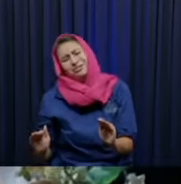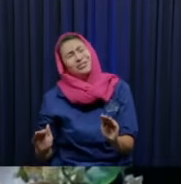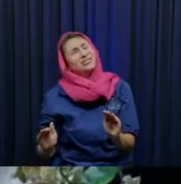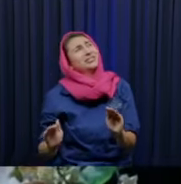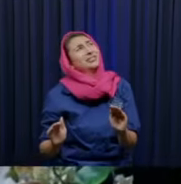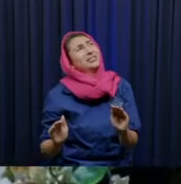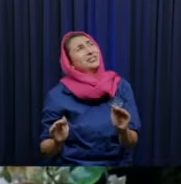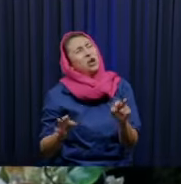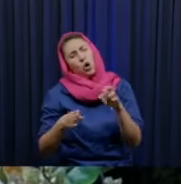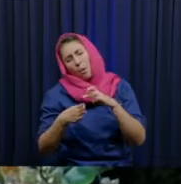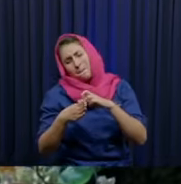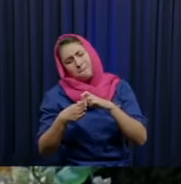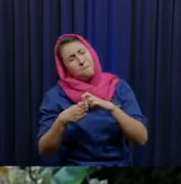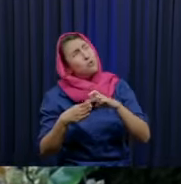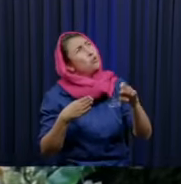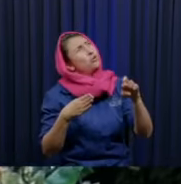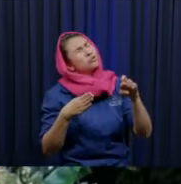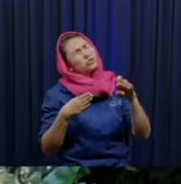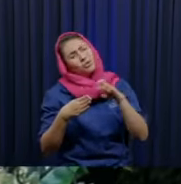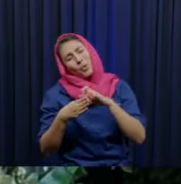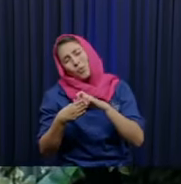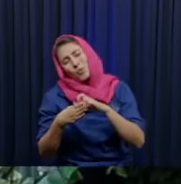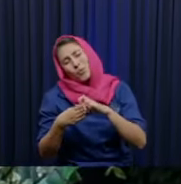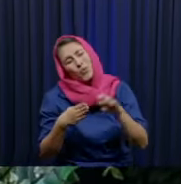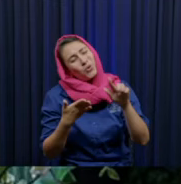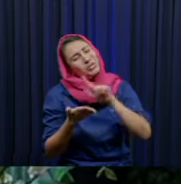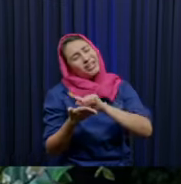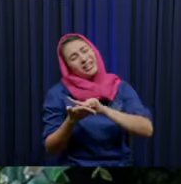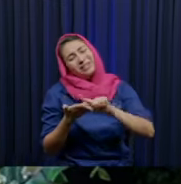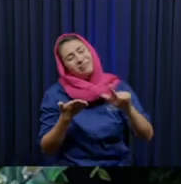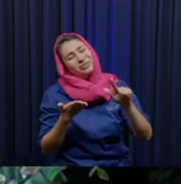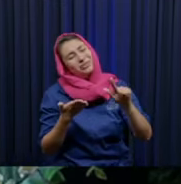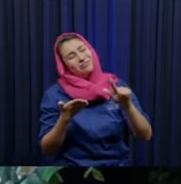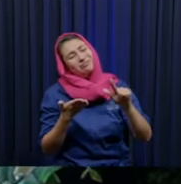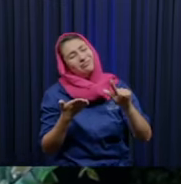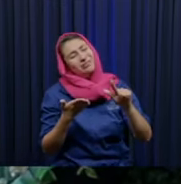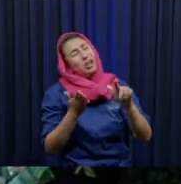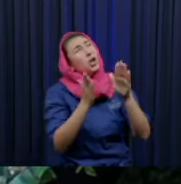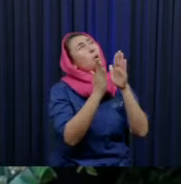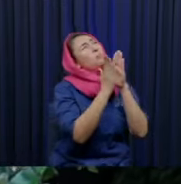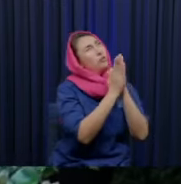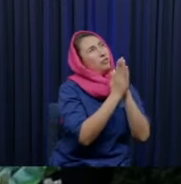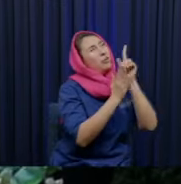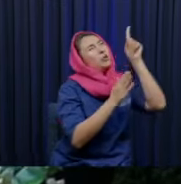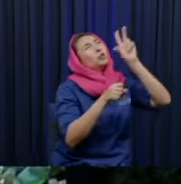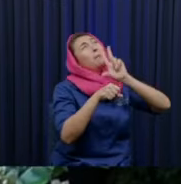perfeccionaste la alabanza. Así permite que nuestros hijos, que nuestros